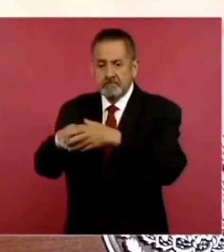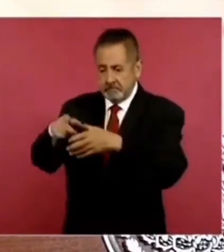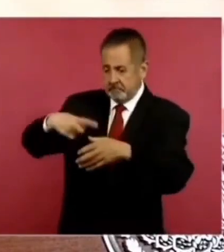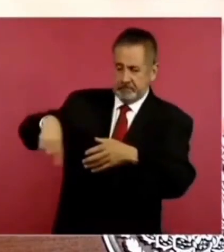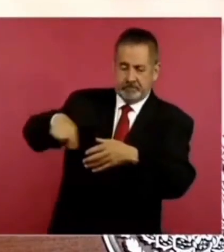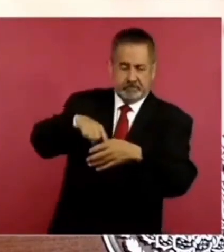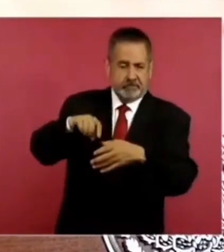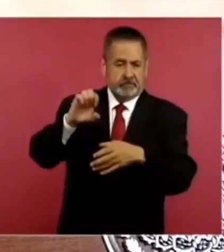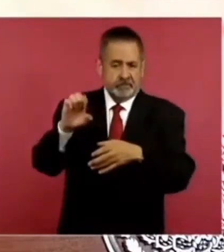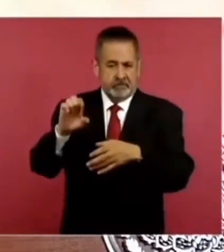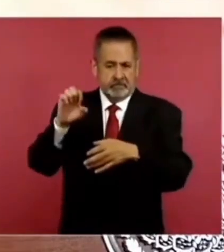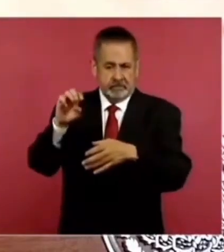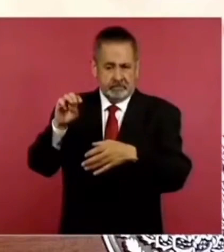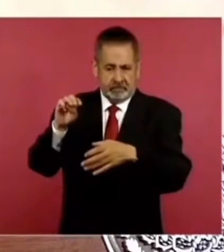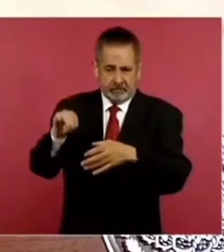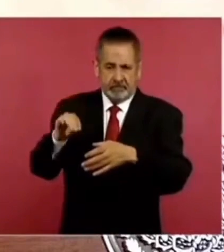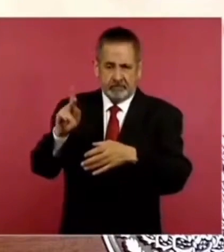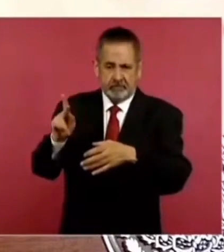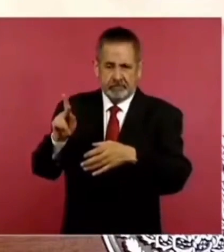Imagínense,